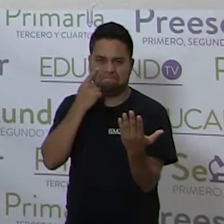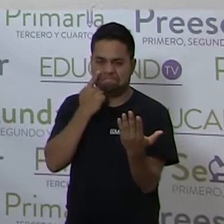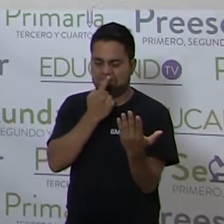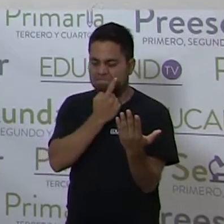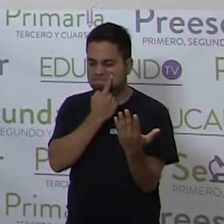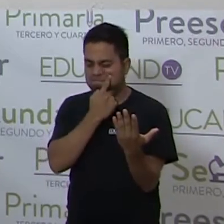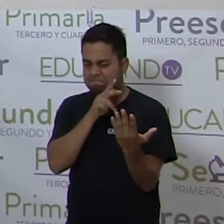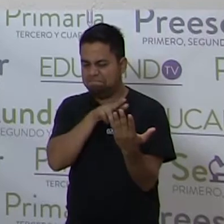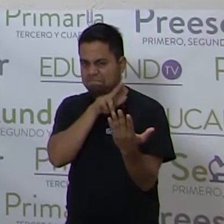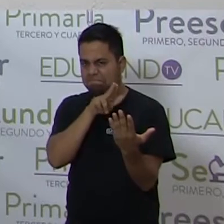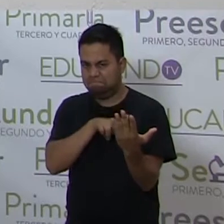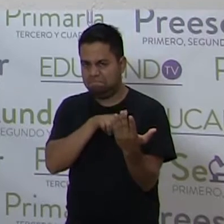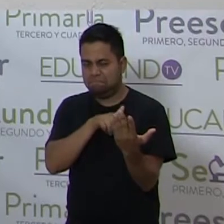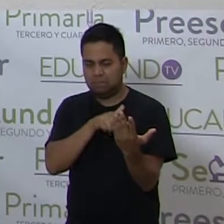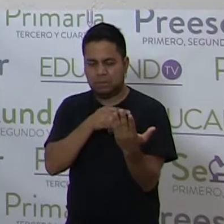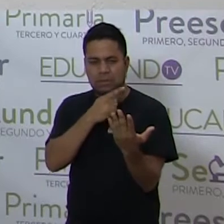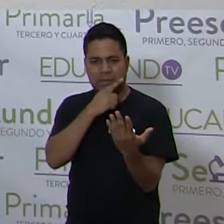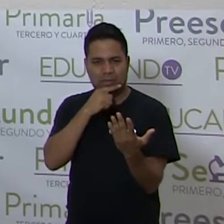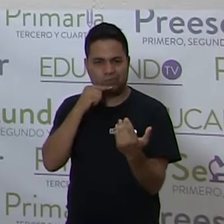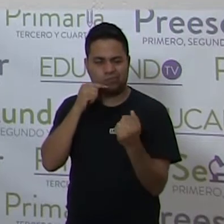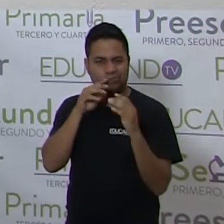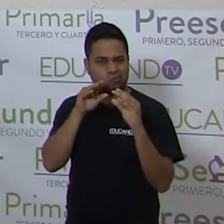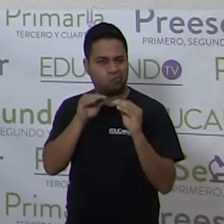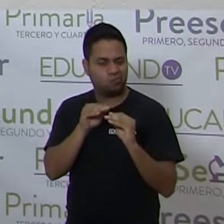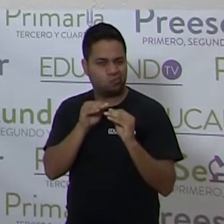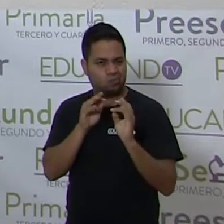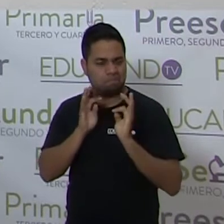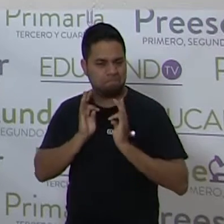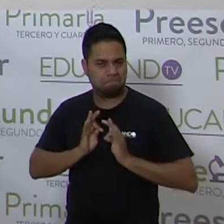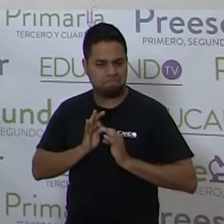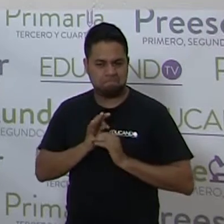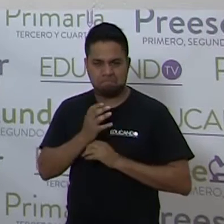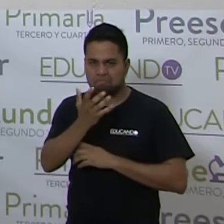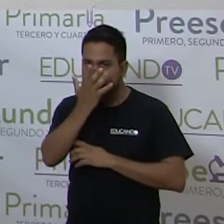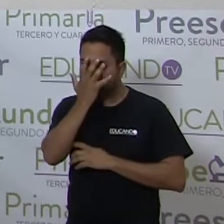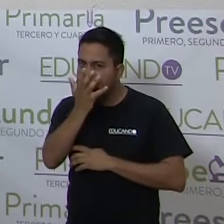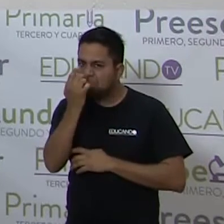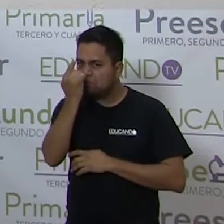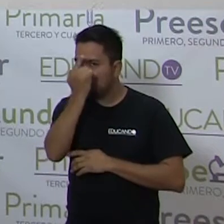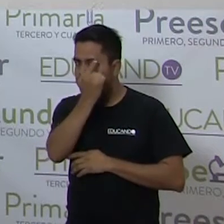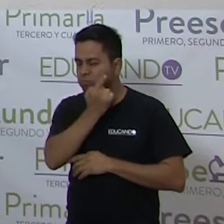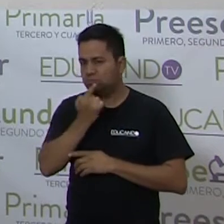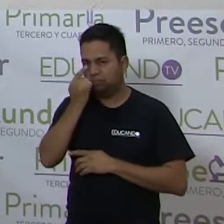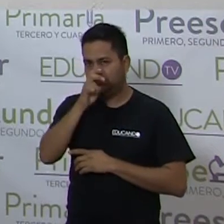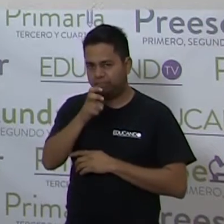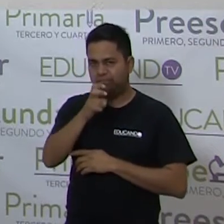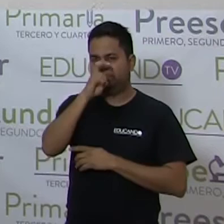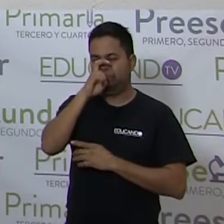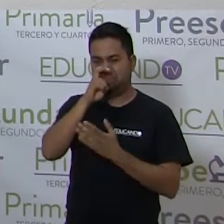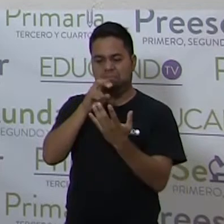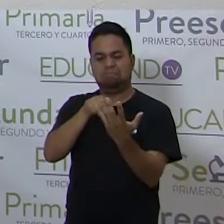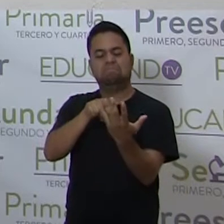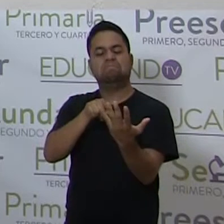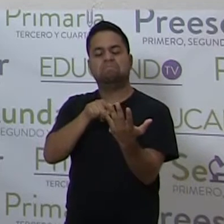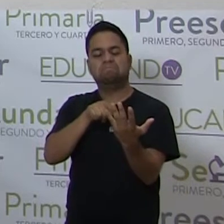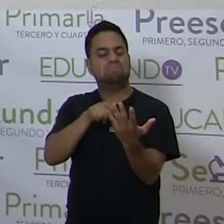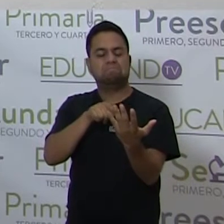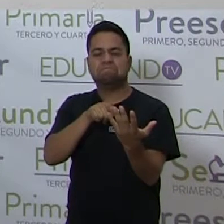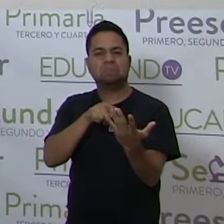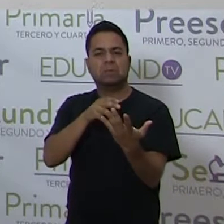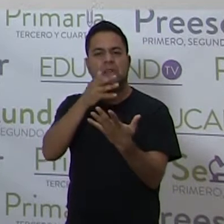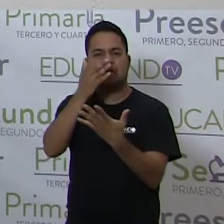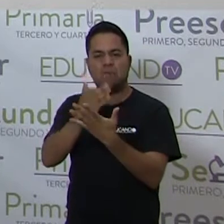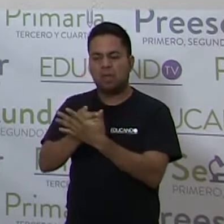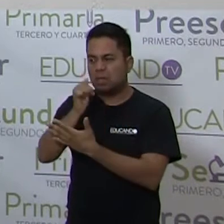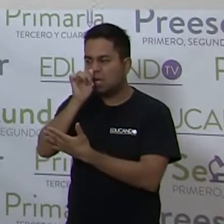inanimados, sus bocas sin hablas, rígidos y duros, comprendió que carecían de